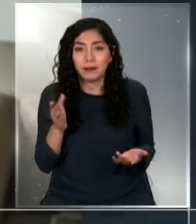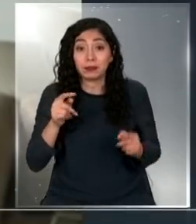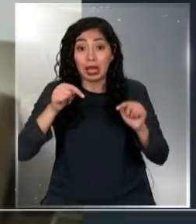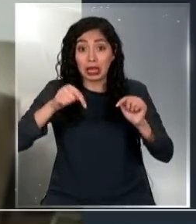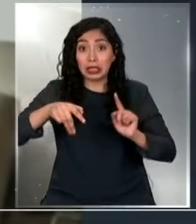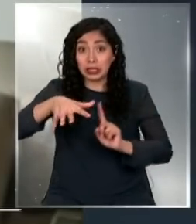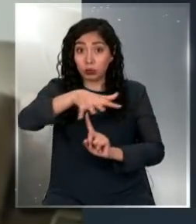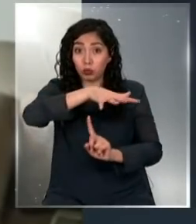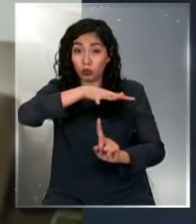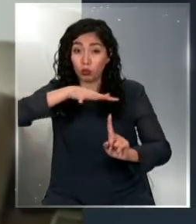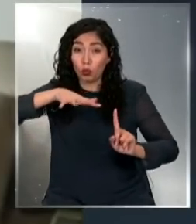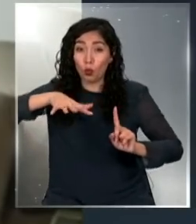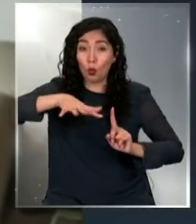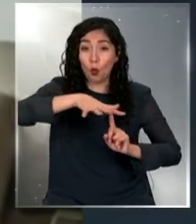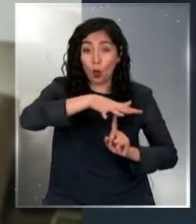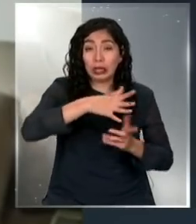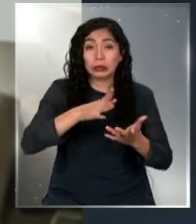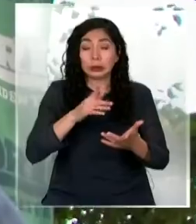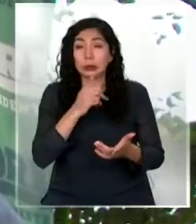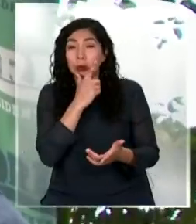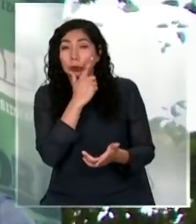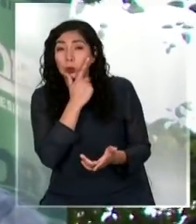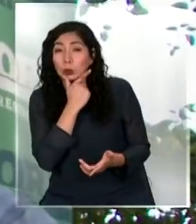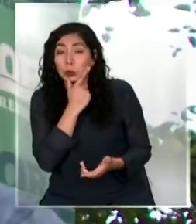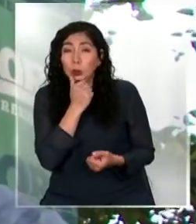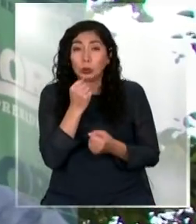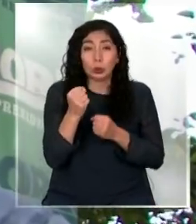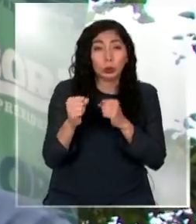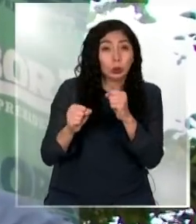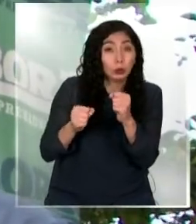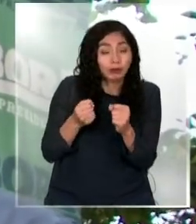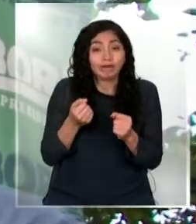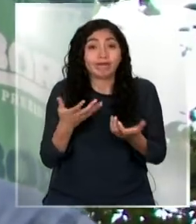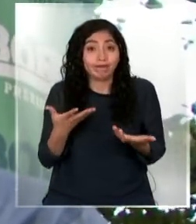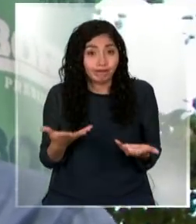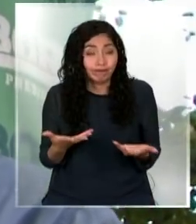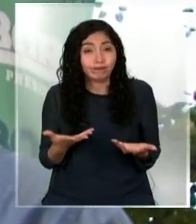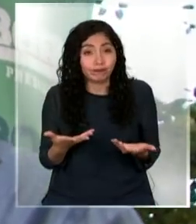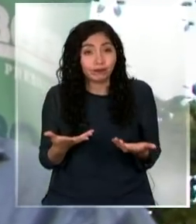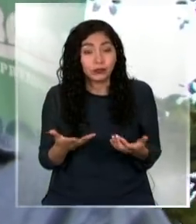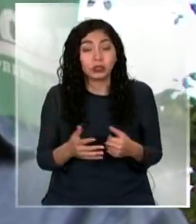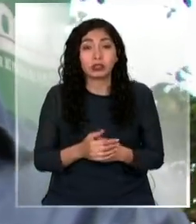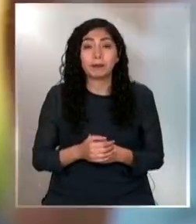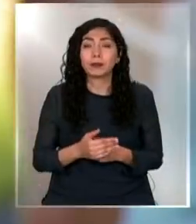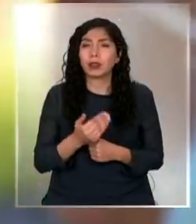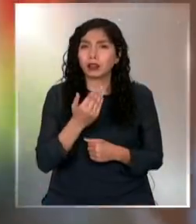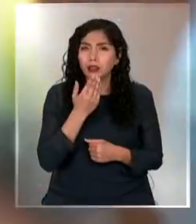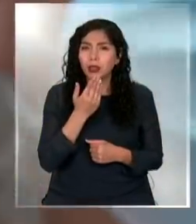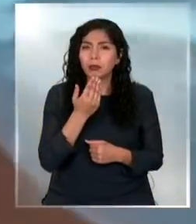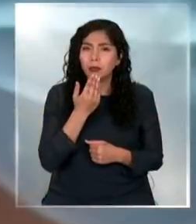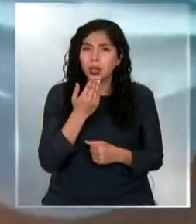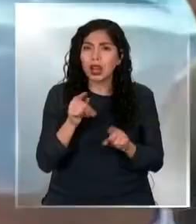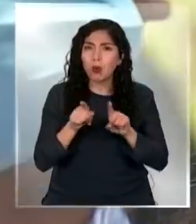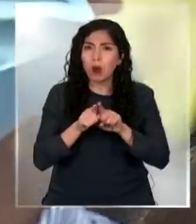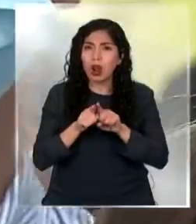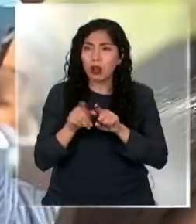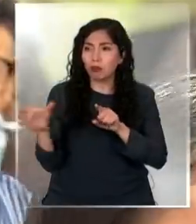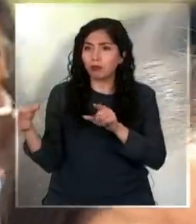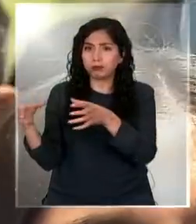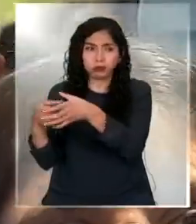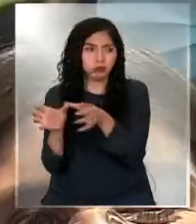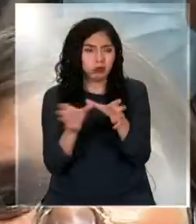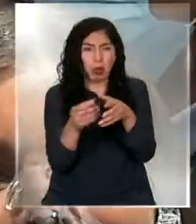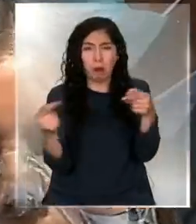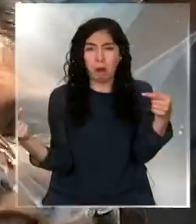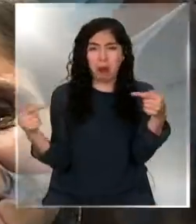cambia, líquido, en un ambiente de incertidumbre y bastante inédito, y también, por qué no decirlo, bastante polarizado. Y por lo